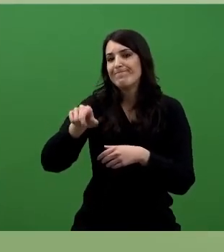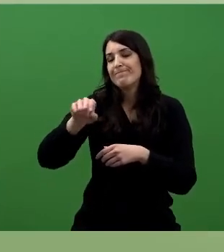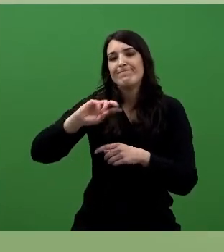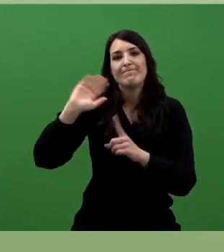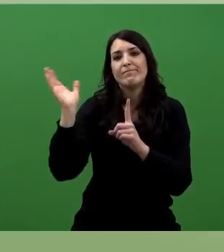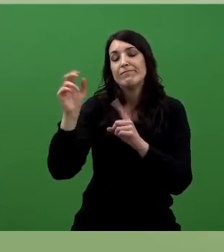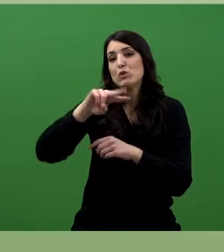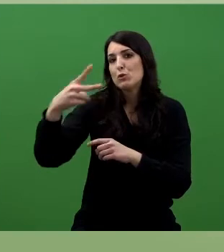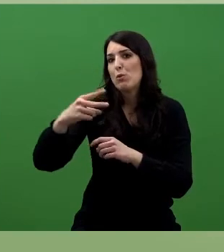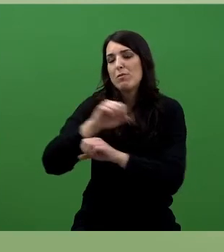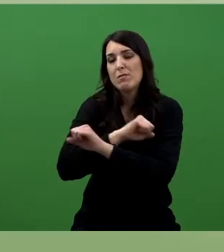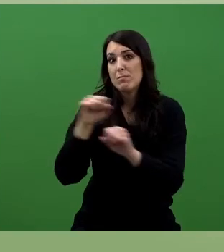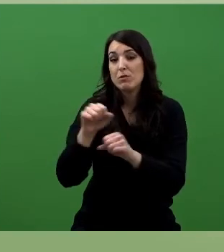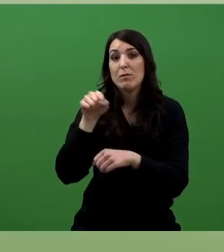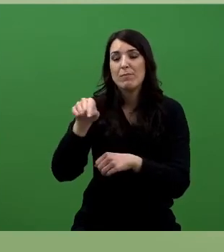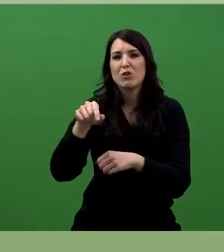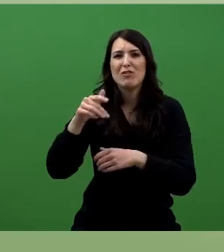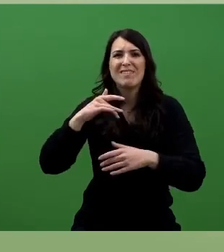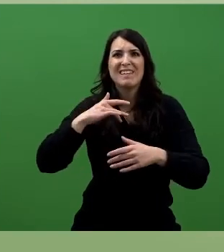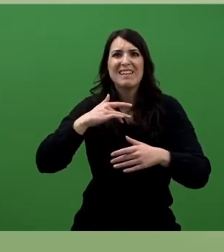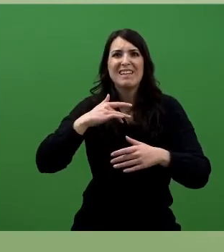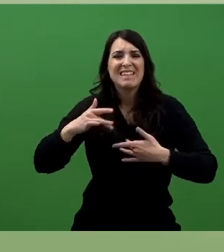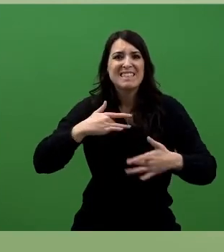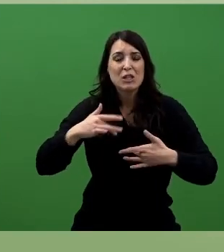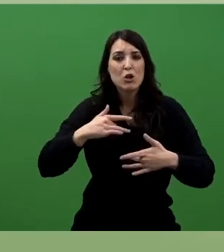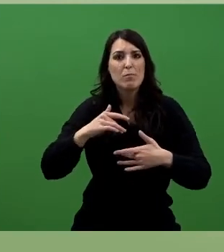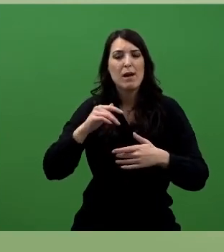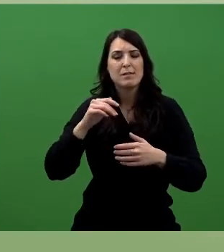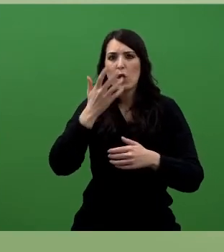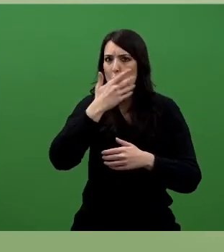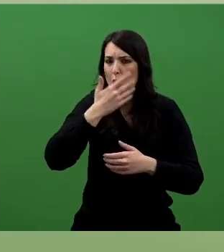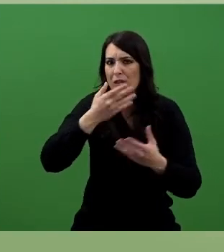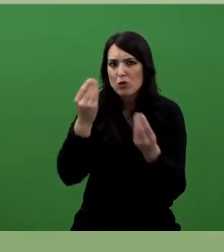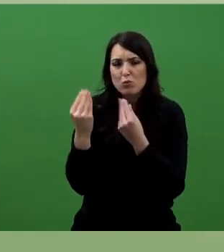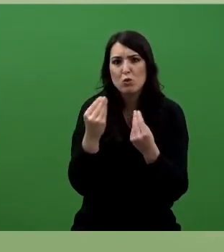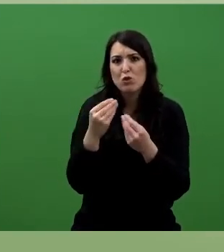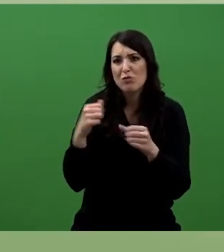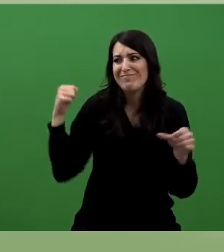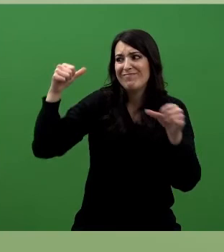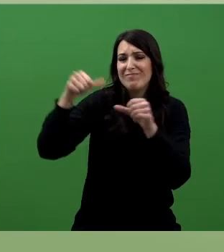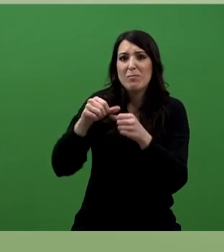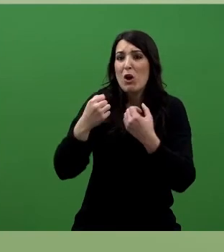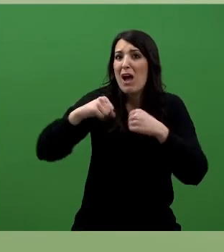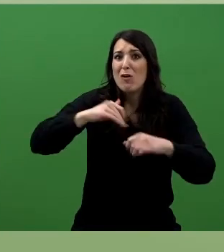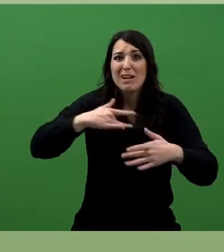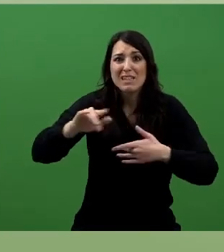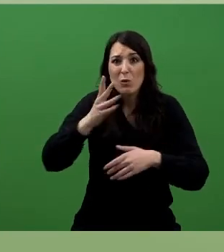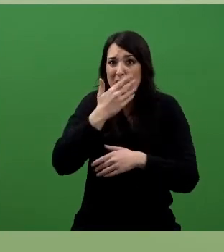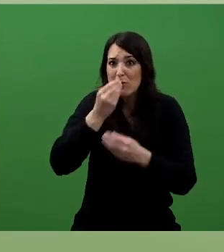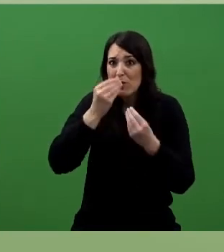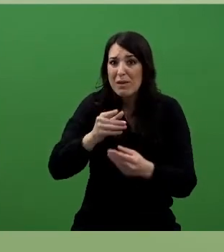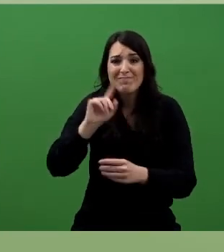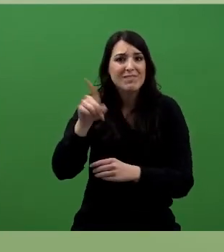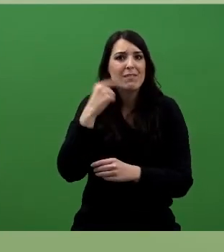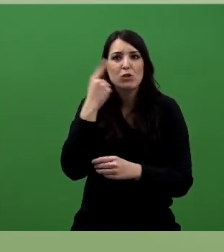solucionables, que son algunos síndromes muy identificados, muy conocidos hace mucho tiempo, pero a pesar de ello no tienen aún un diagnóstico